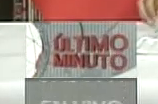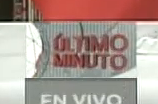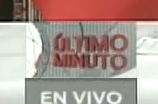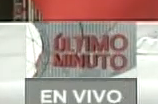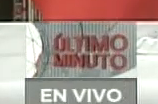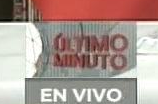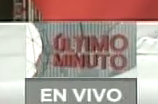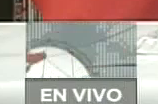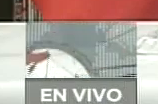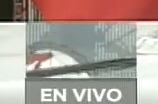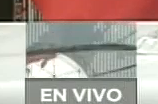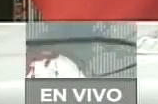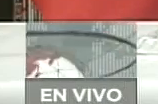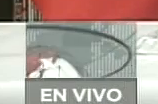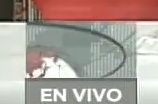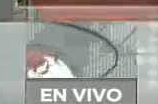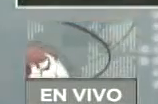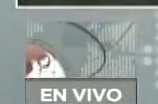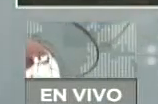municipios. Portuguesa.